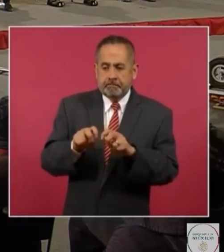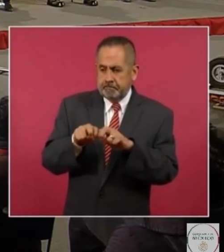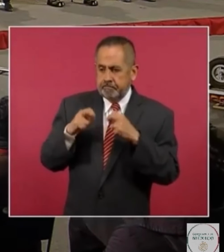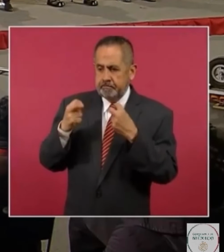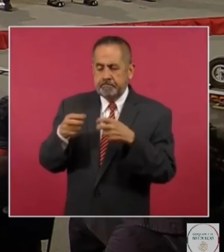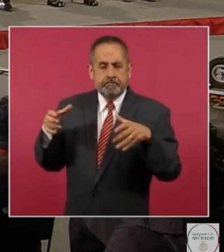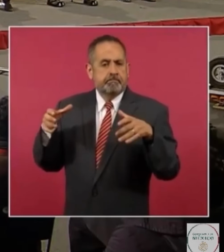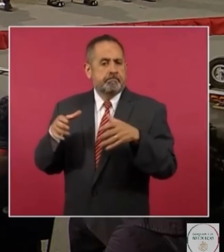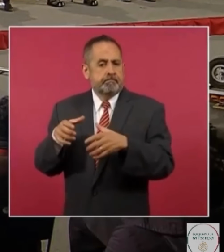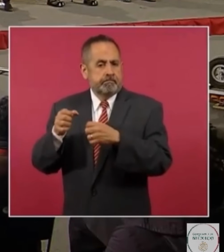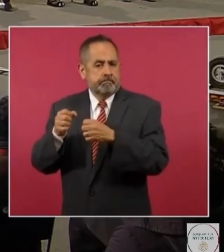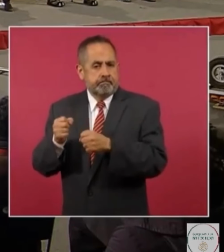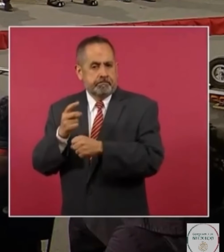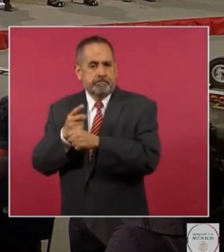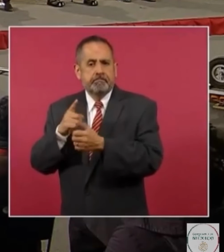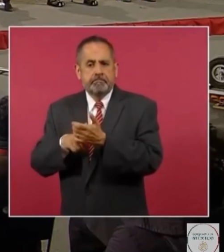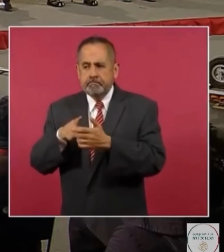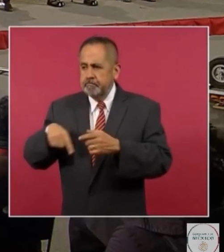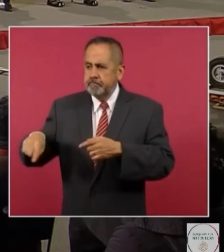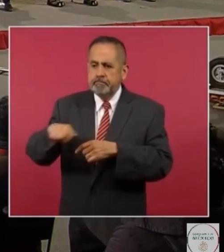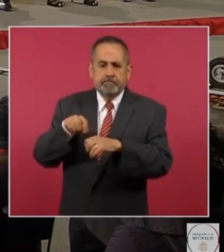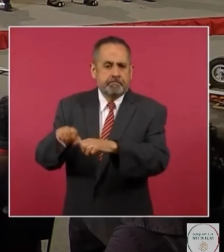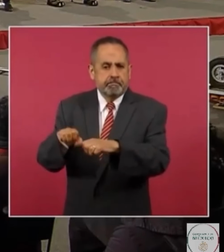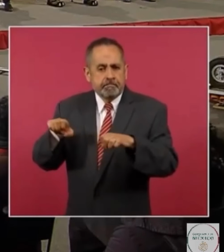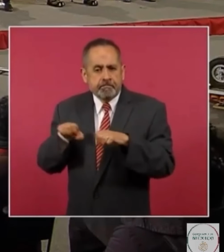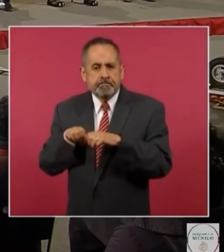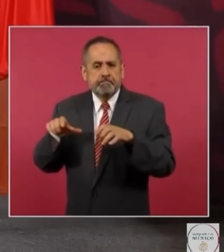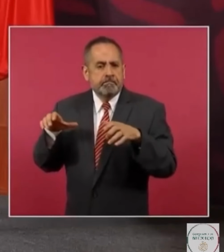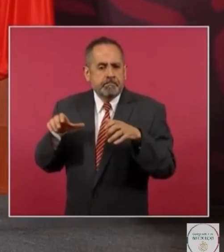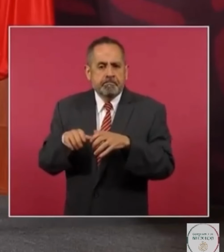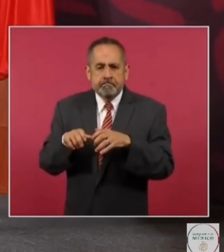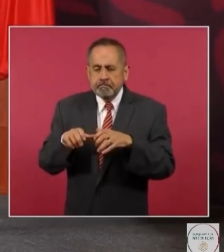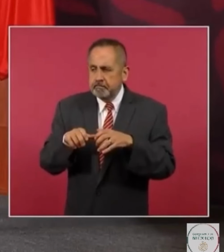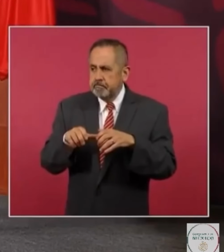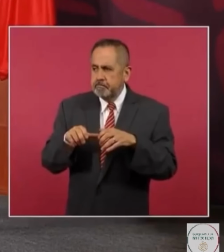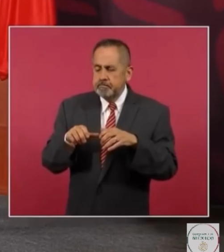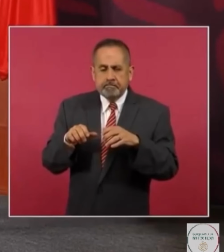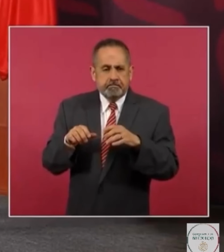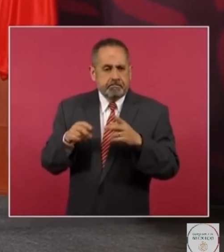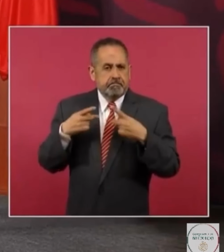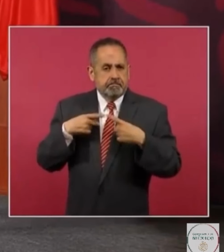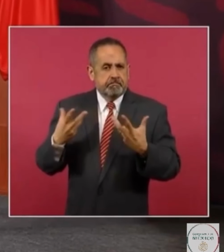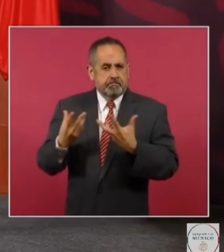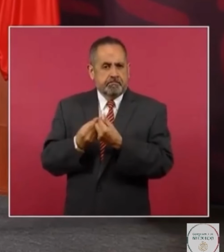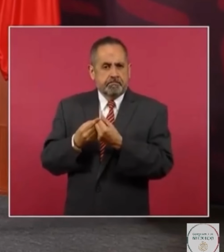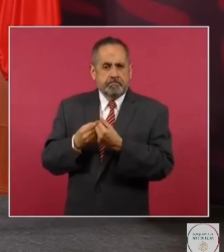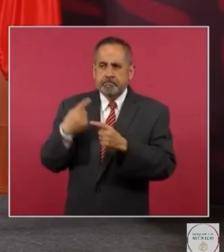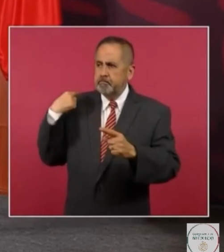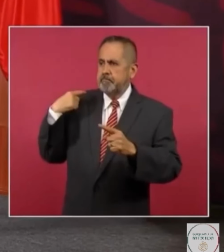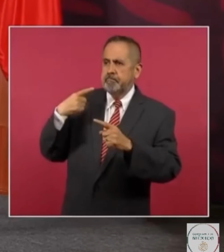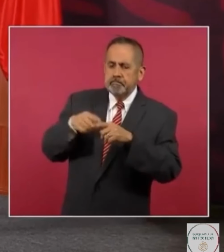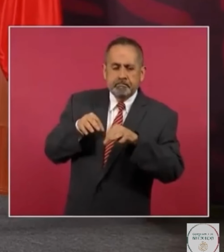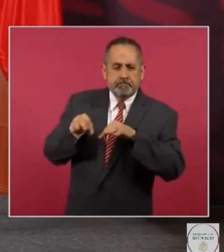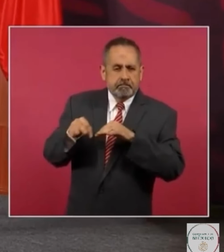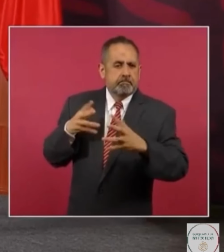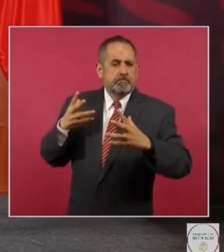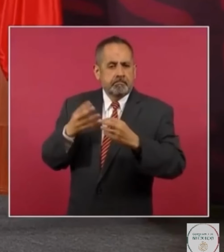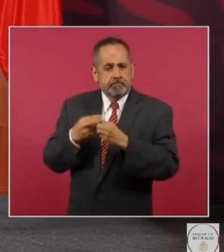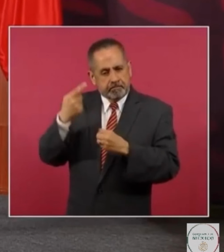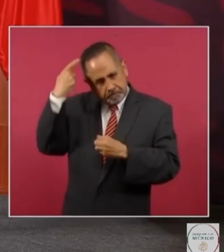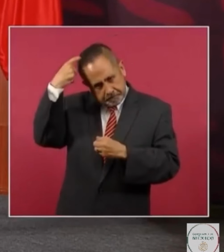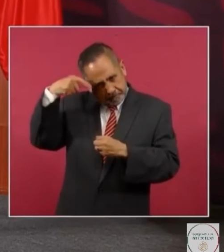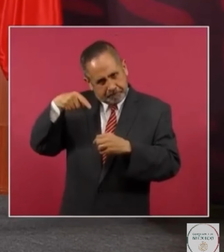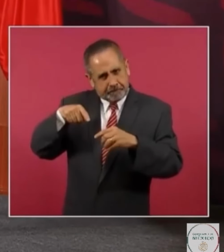de este gran equipo que se ha ido conformando alrededor del proyecto prioritario del Tren